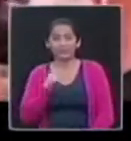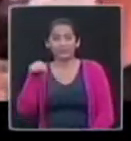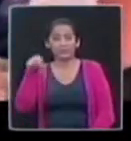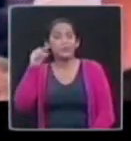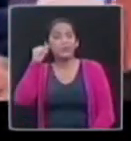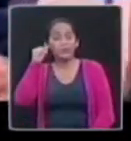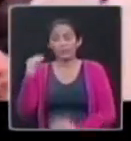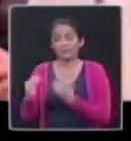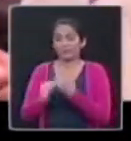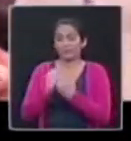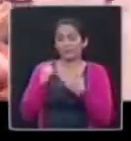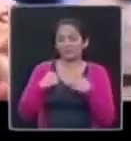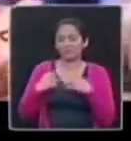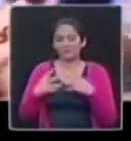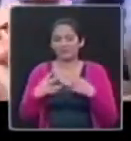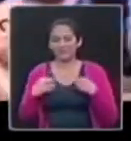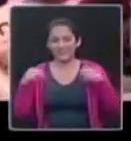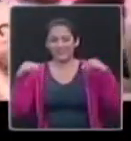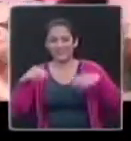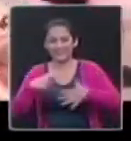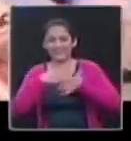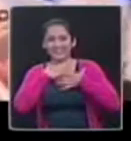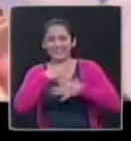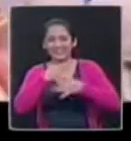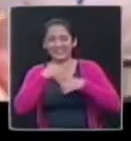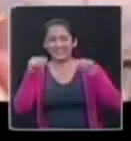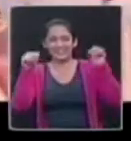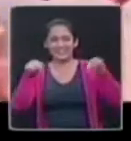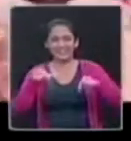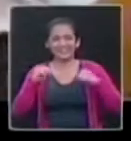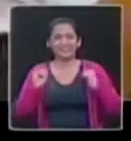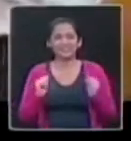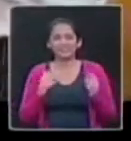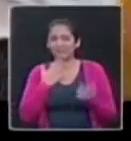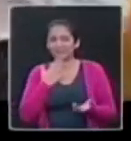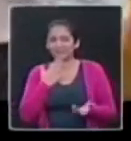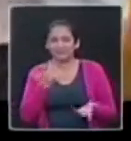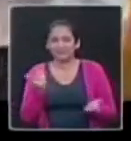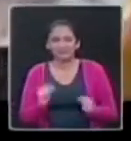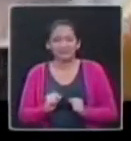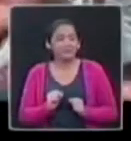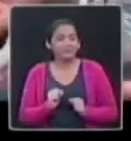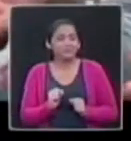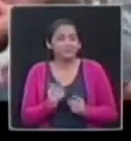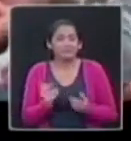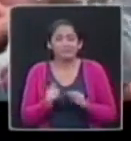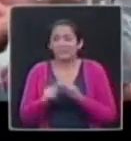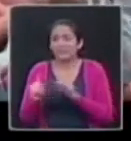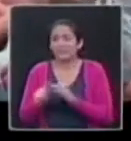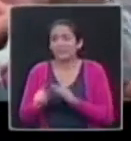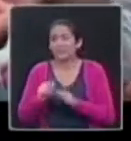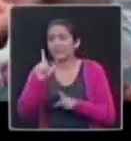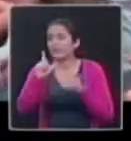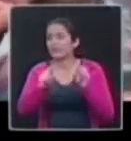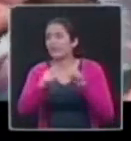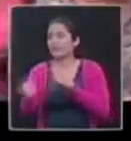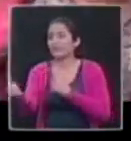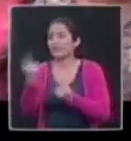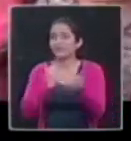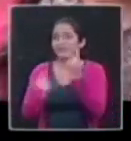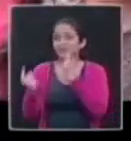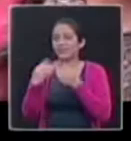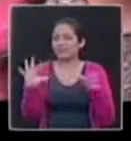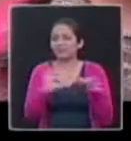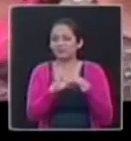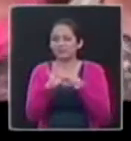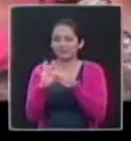la verdad es que contenta, me encanta, como siempre te digo, Nelly, cuando podemos la oportunidad de tener ese tipo de eventos y tener una relación más estrecha con la gente,